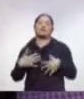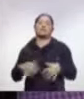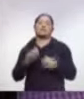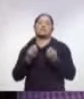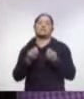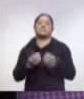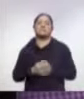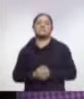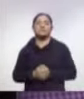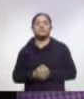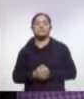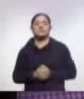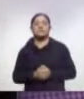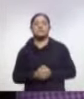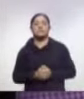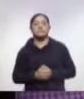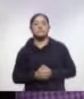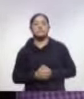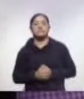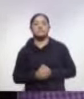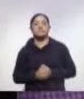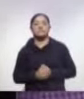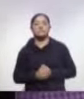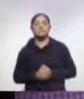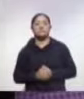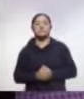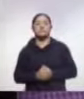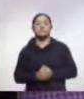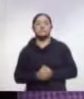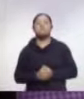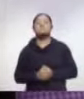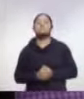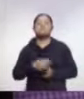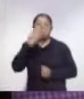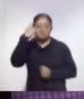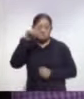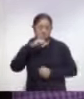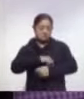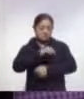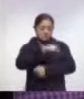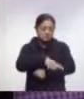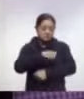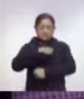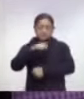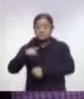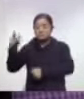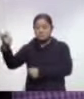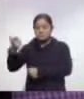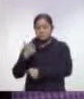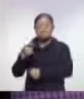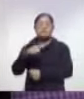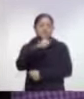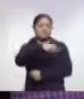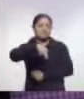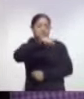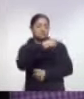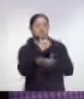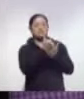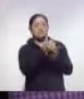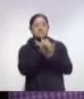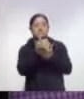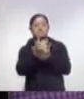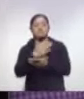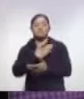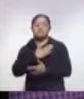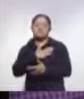que nos han dado por nos deslucir para sembrar, para ayudar a la gente así, para que podamos tener un